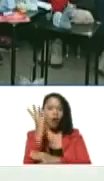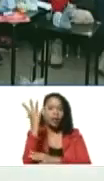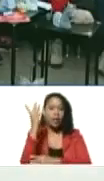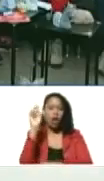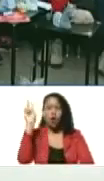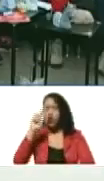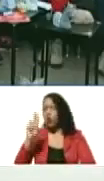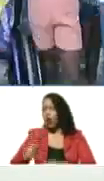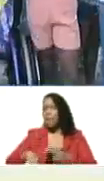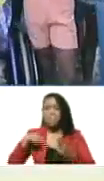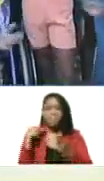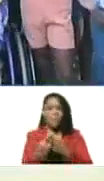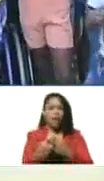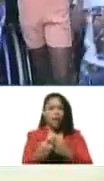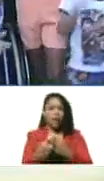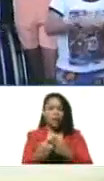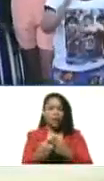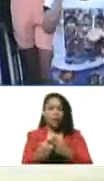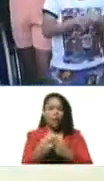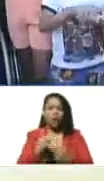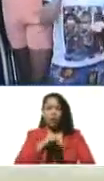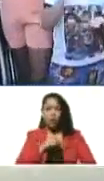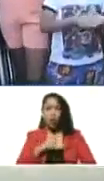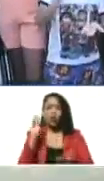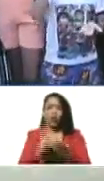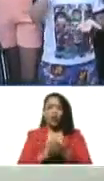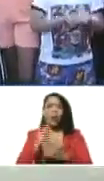presidente, nunca más nosotros nos van a hacer